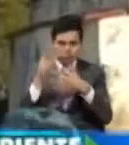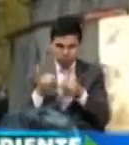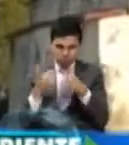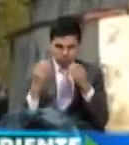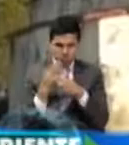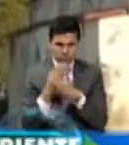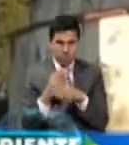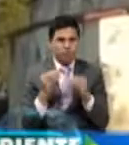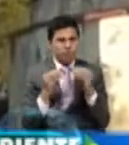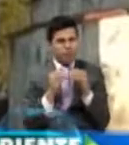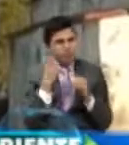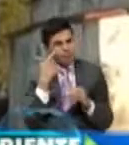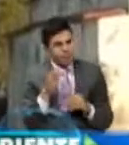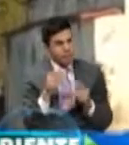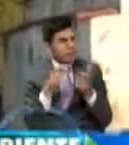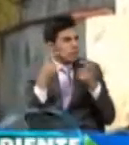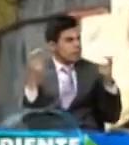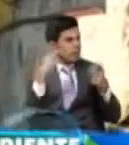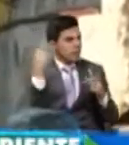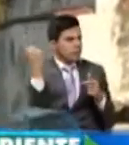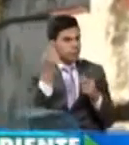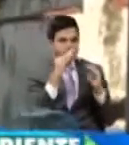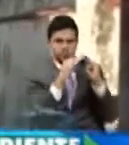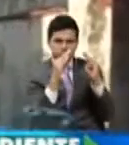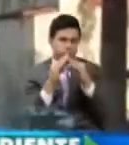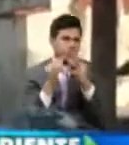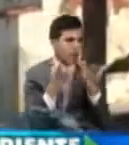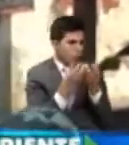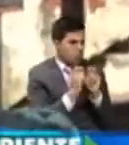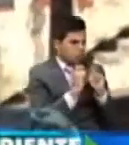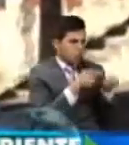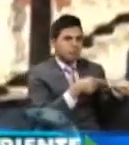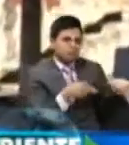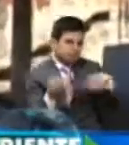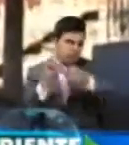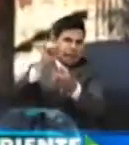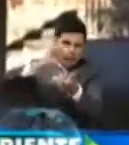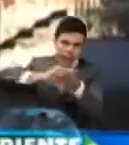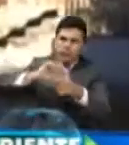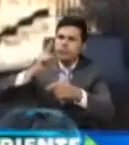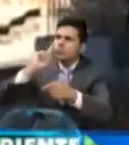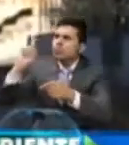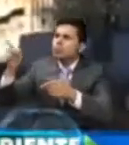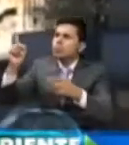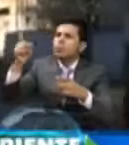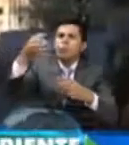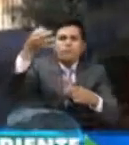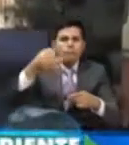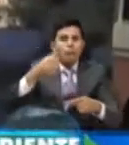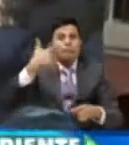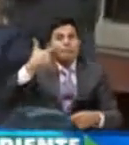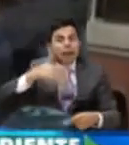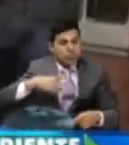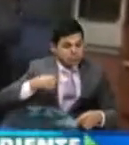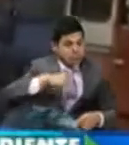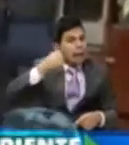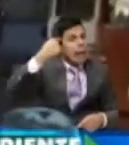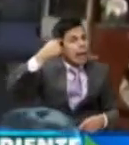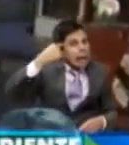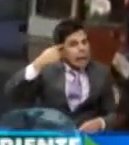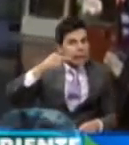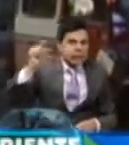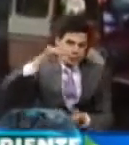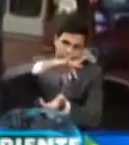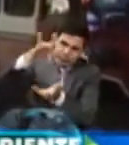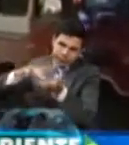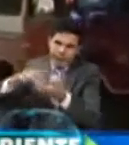ser que son más, sin embargo, por eso están ellos allá. La importancia de hacer esta verificación con que el Consejo Municipal de Gestión de